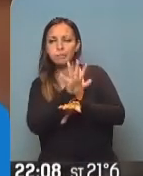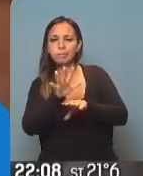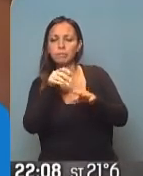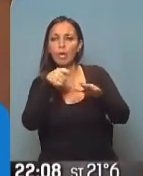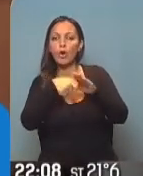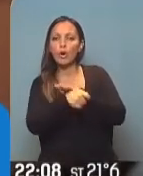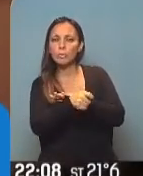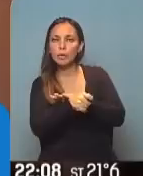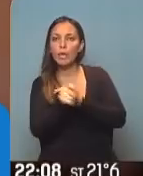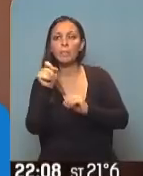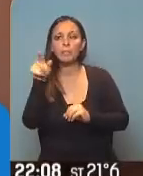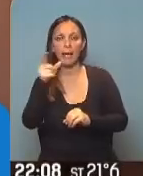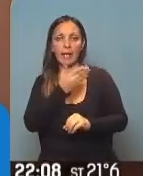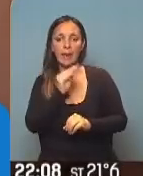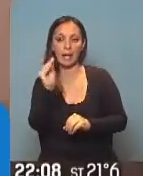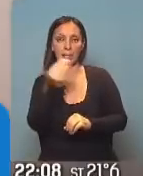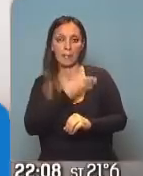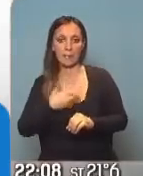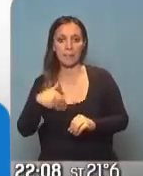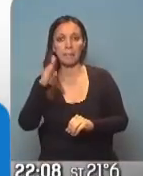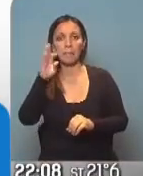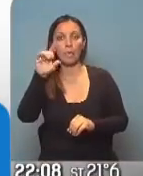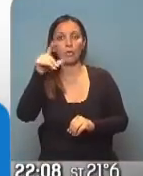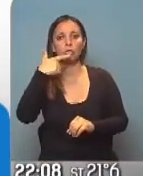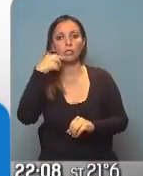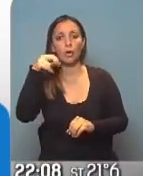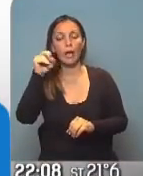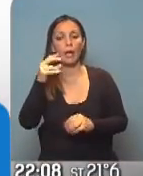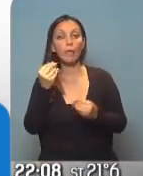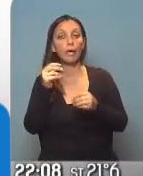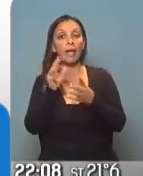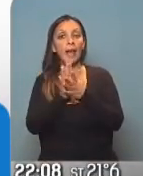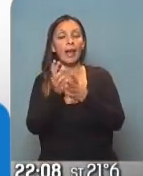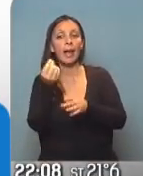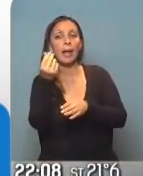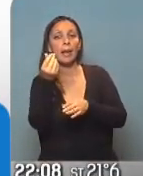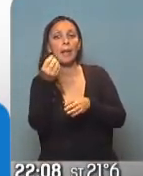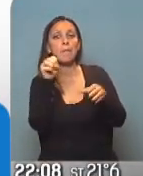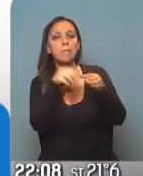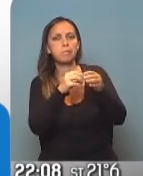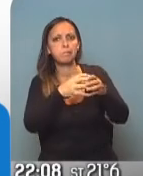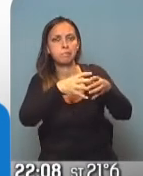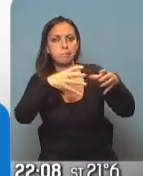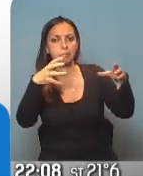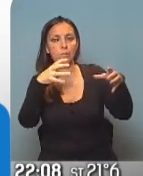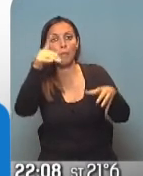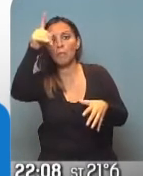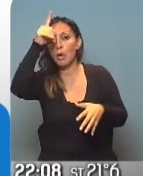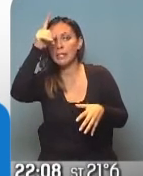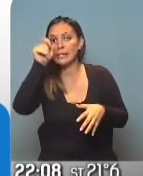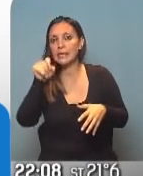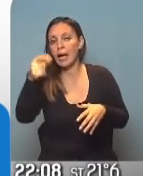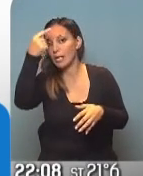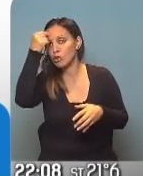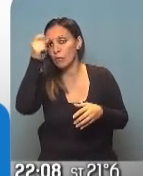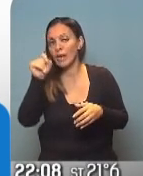Bolsonaro. Se trata de una denuncia sobre la abultada cuenta bancaria del policía Carlos de Queiroz, chofer de uno de sus